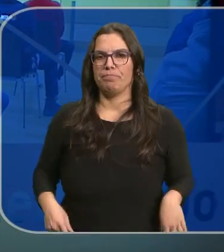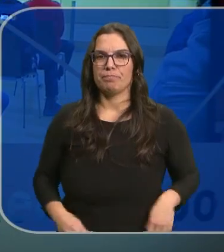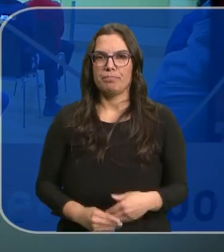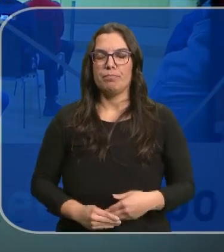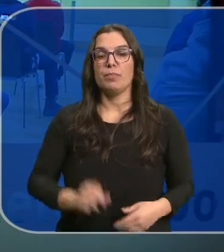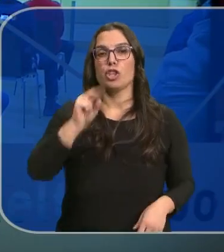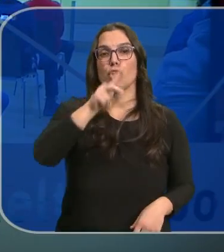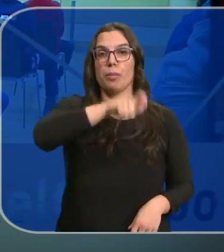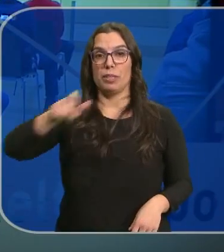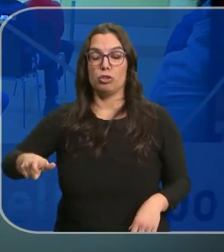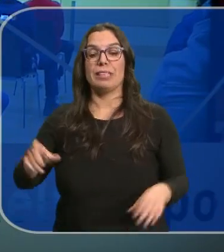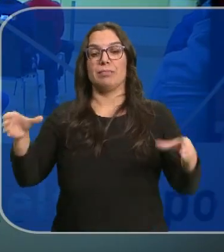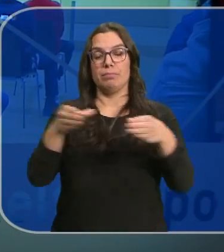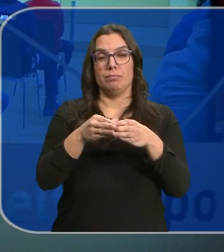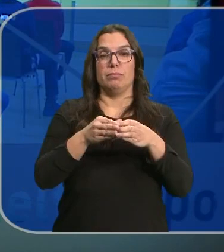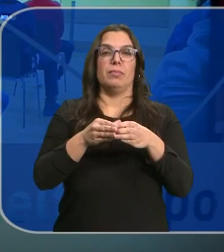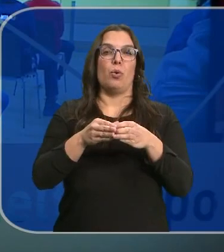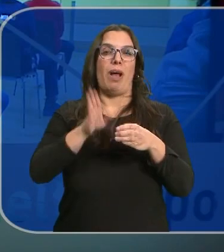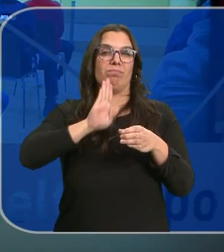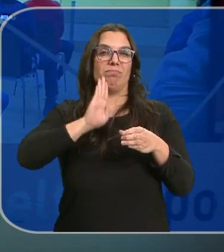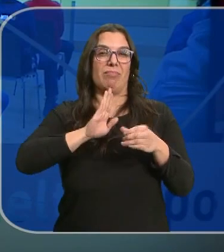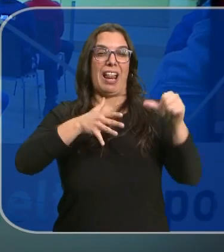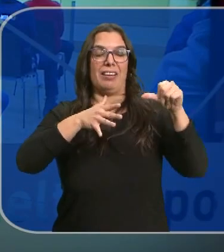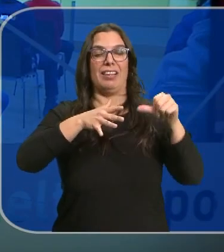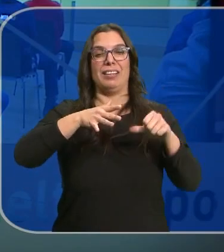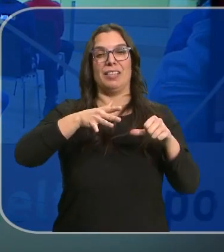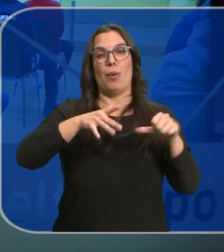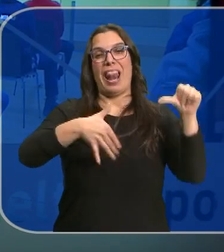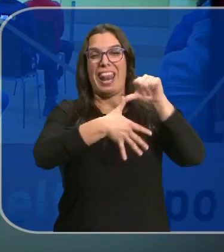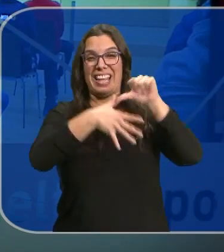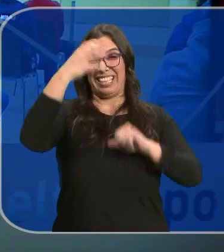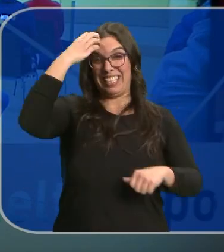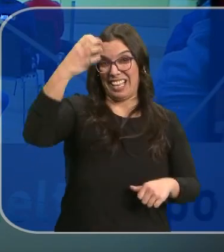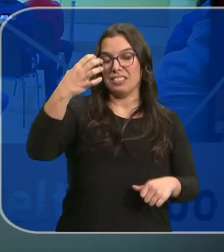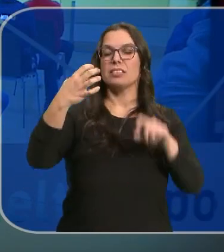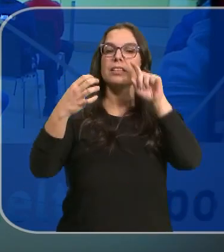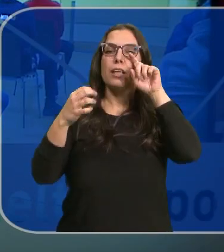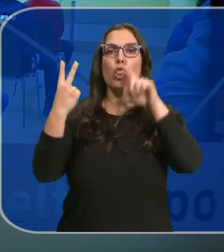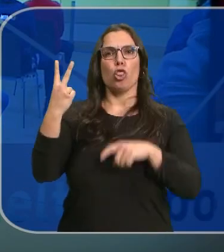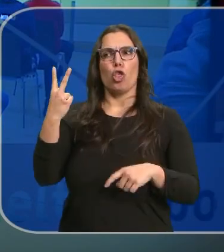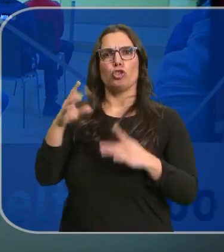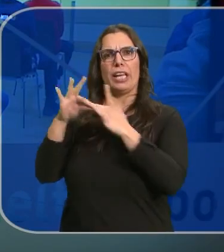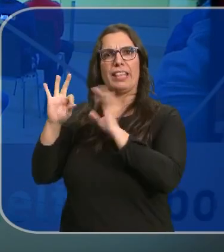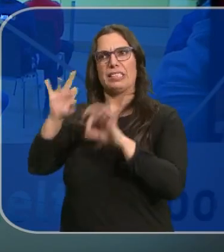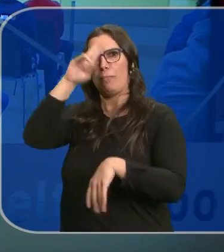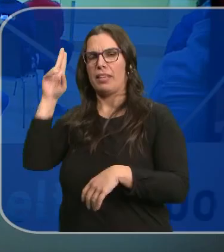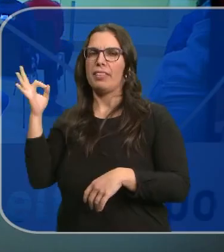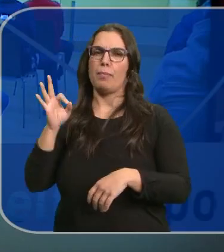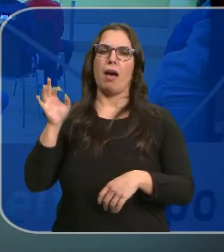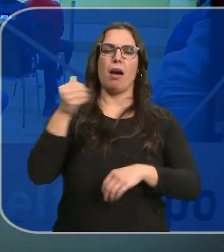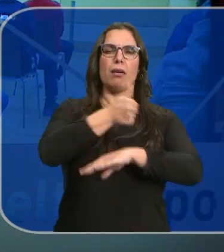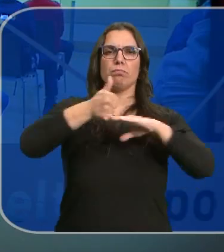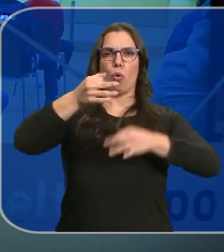12 integrantes de los Latin Kings, 2 de ellos cabecillas de la banda en Madrid, tenían que sentarse hoy en el banquillo de la Audiencia Provincial de